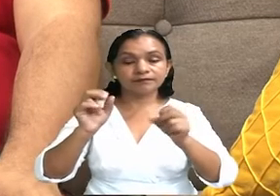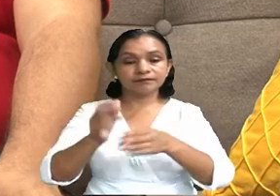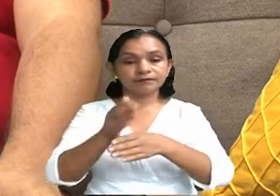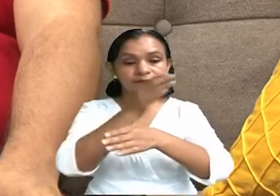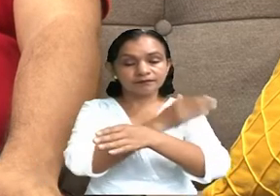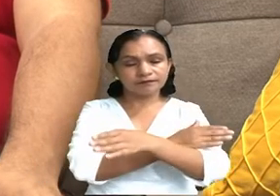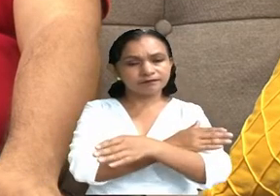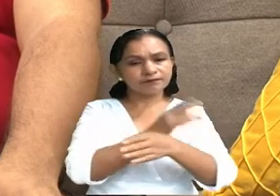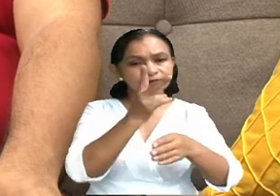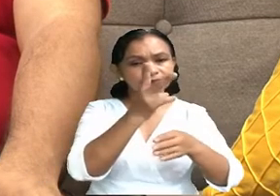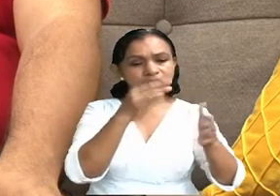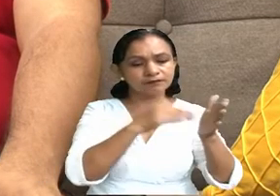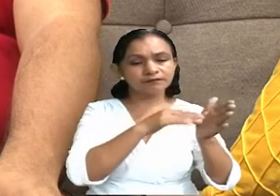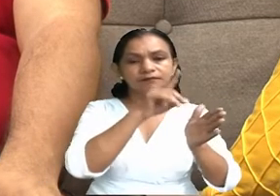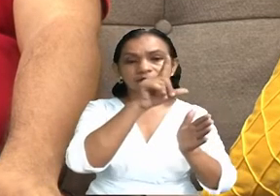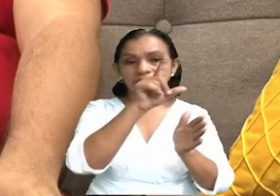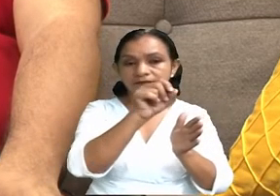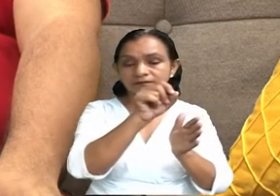del 2010,